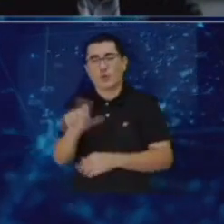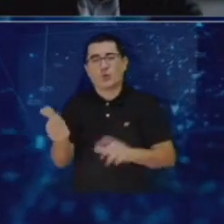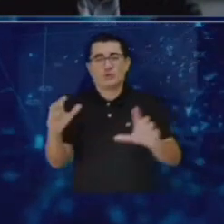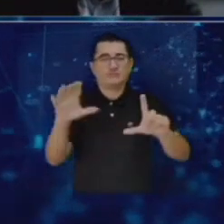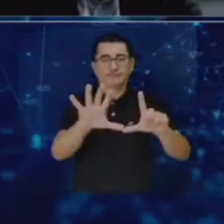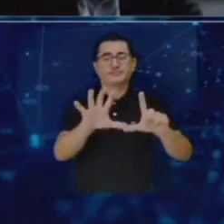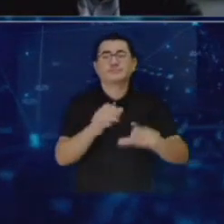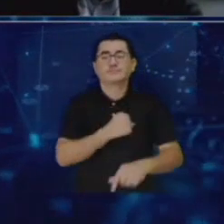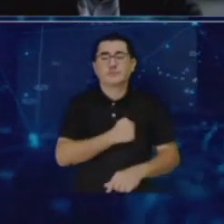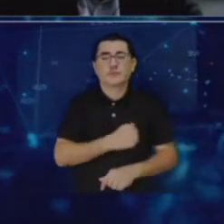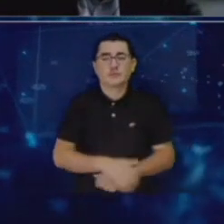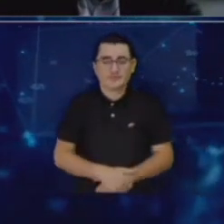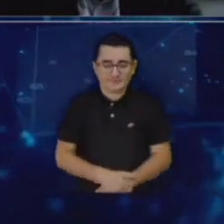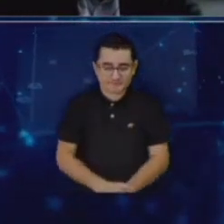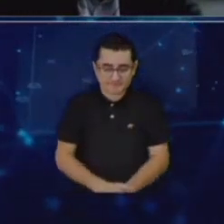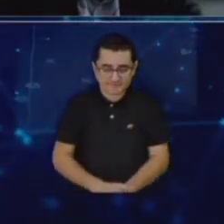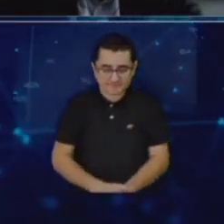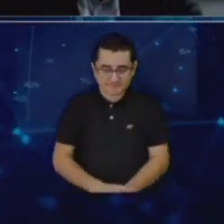La siguiente.